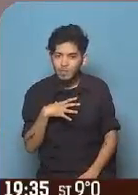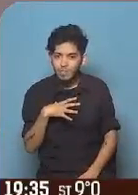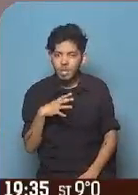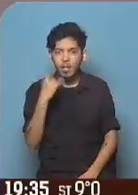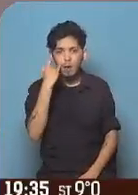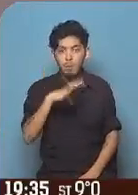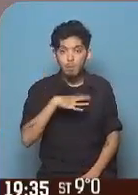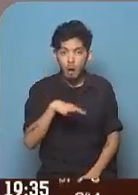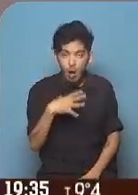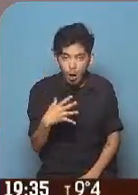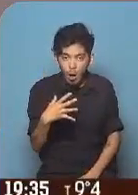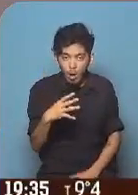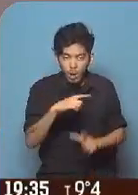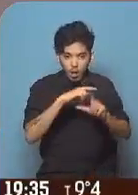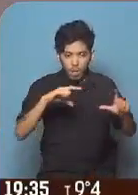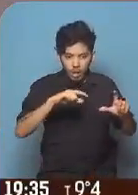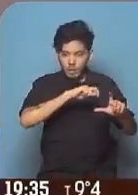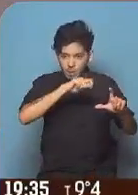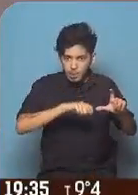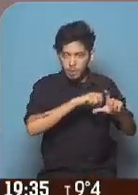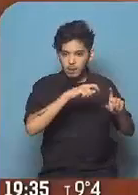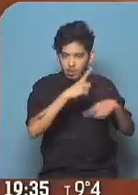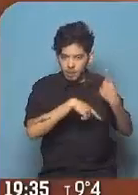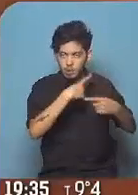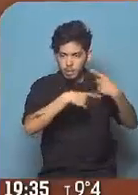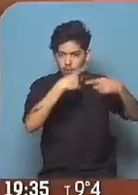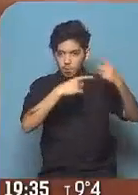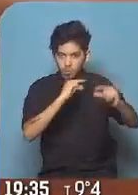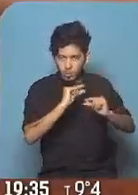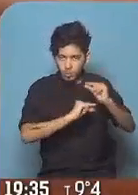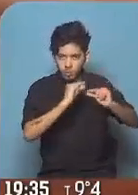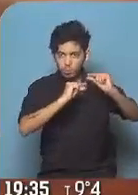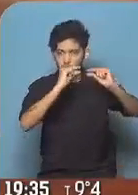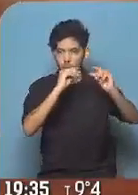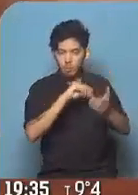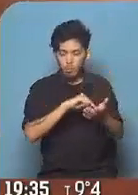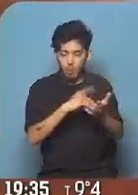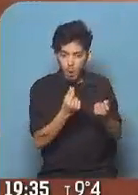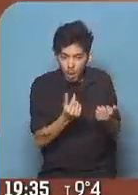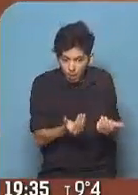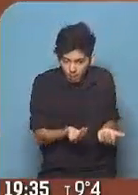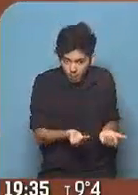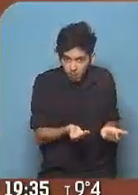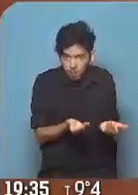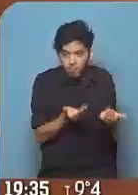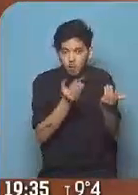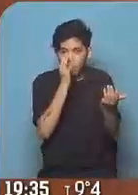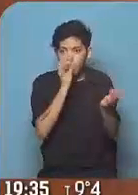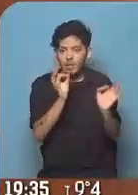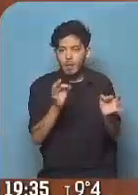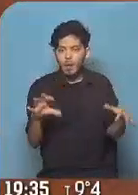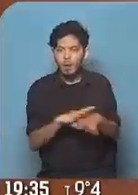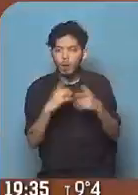las dudas se va remarcando constantemente. ¿Por qué? Porque nadie sabe cuál es el precio justo